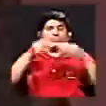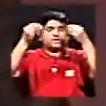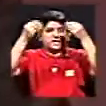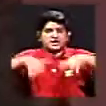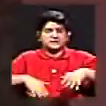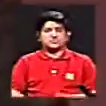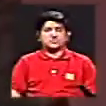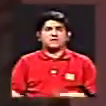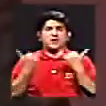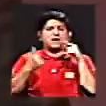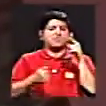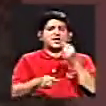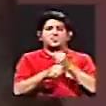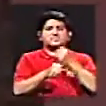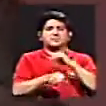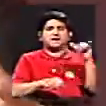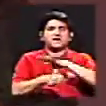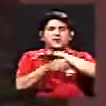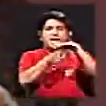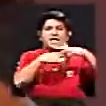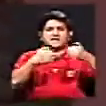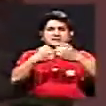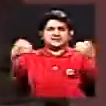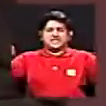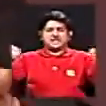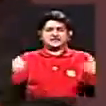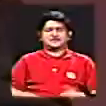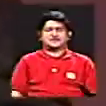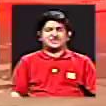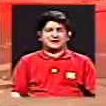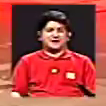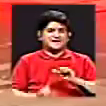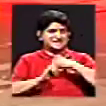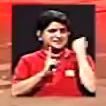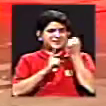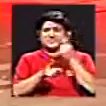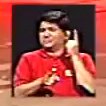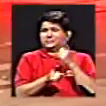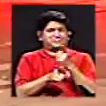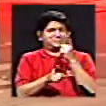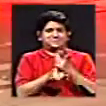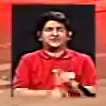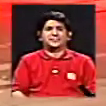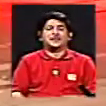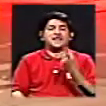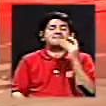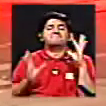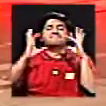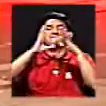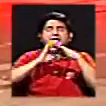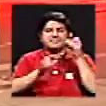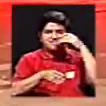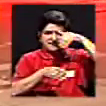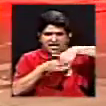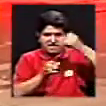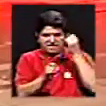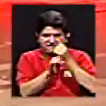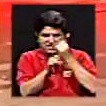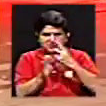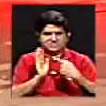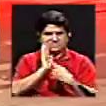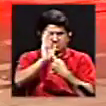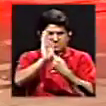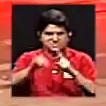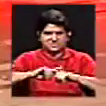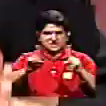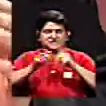funcionado como islas, más bien ha generado esto una separación totalmente inadecuada, y hay una falta de coordinación institucional que se ve también reflejada en